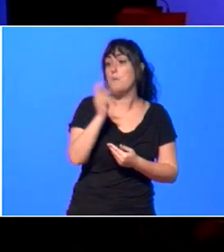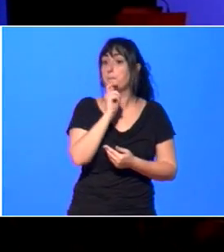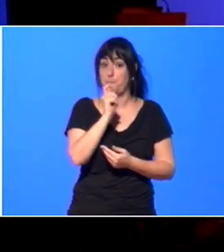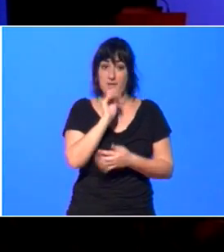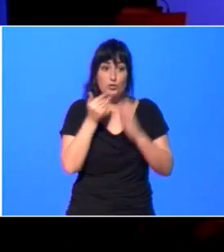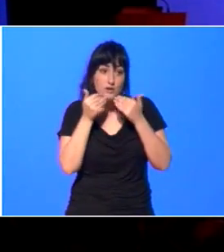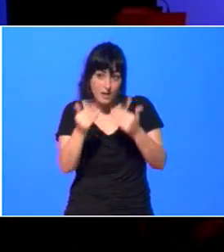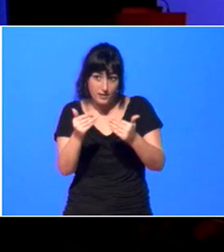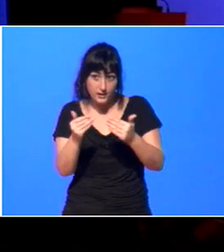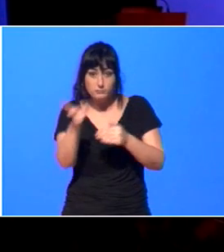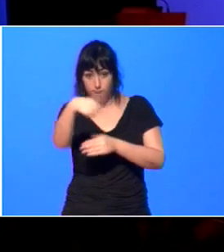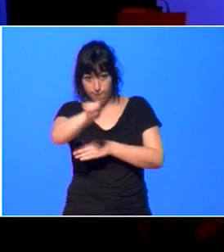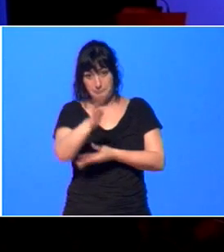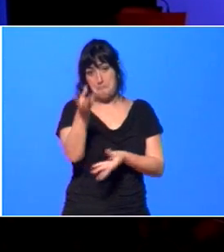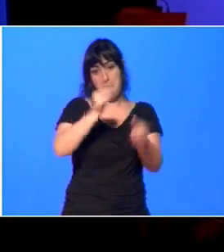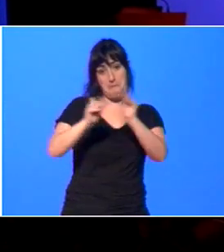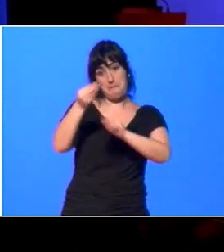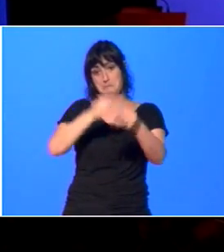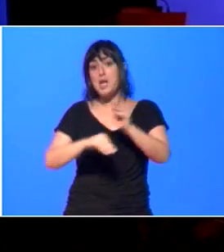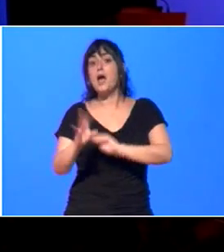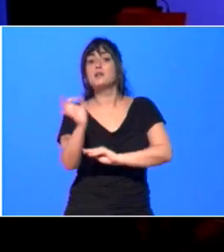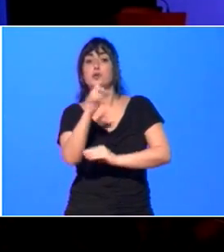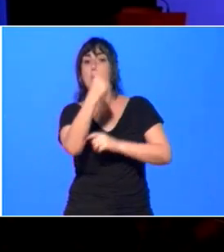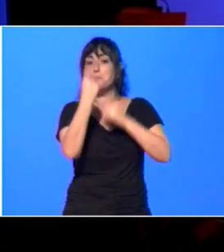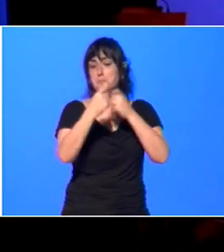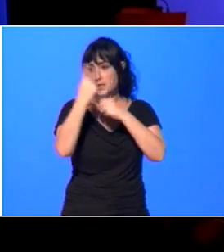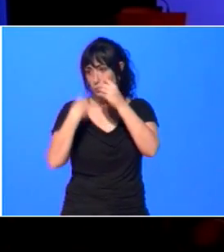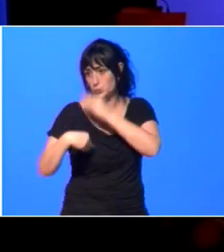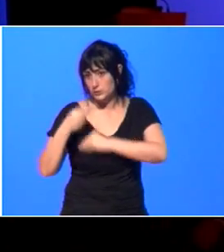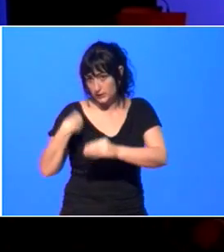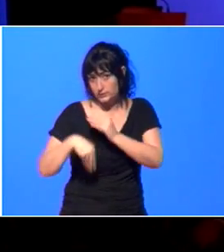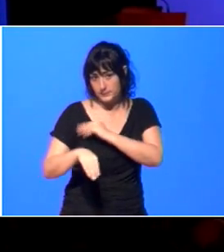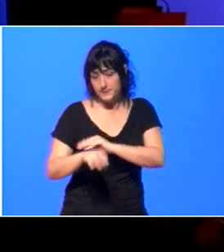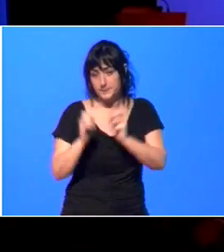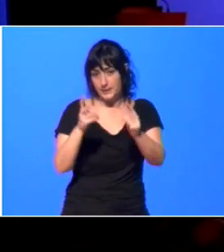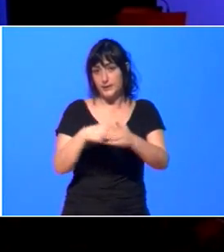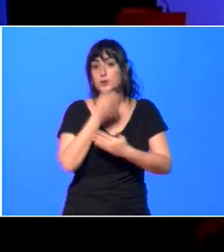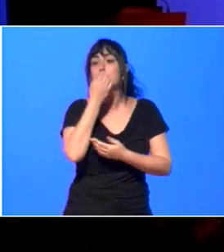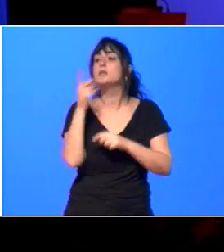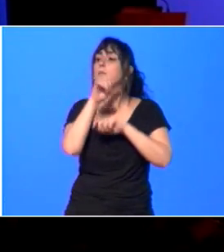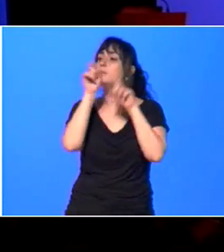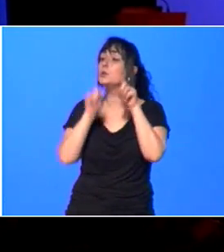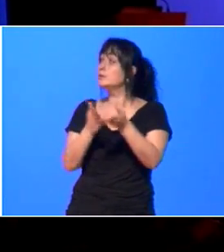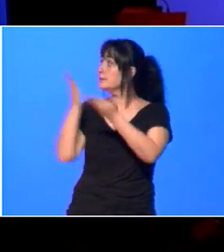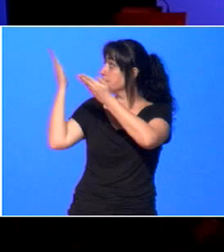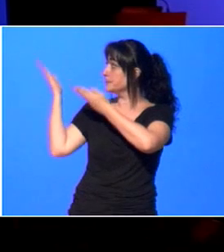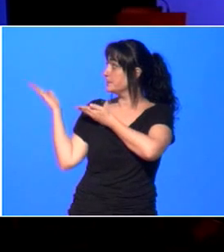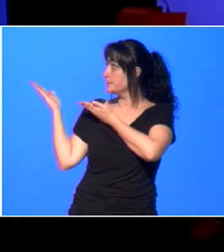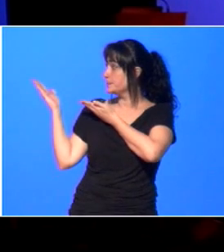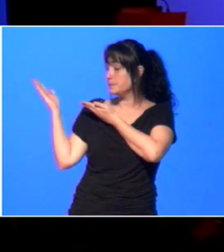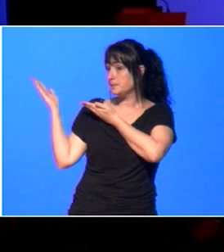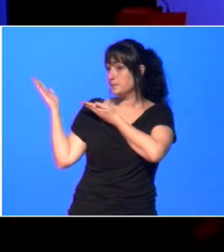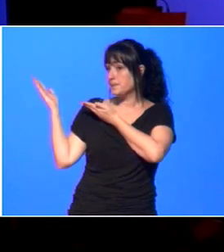pues podéis hacer vuestras aportaciones, sugerencias o preguntas. Bueno, entonces la pregunta, como ahí aparece,